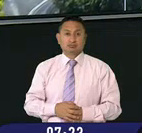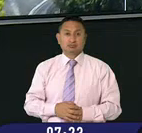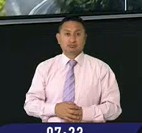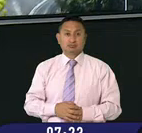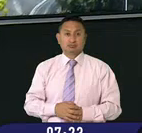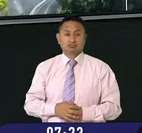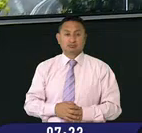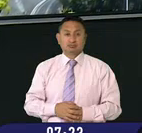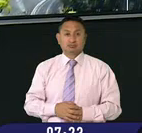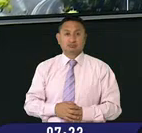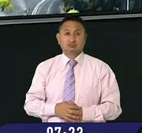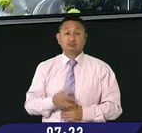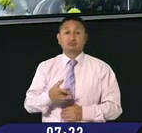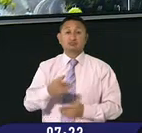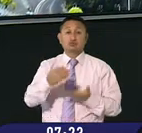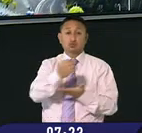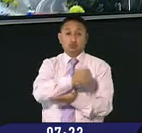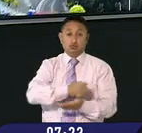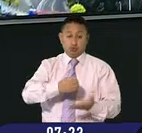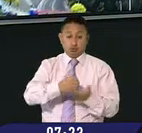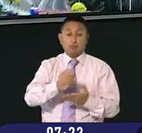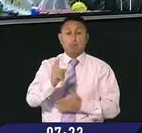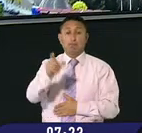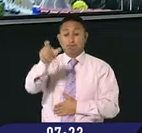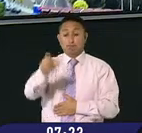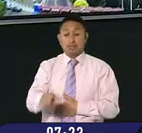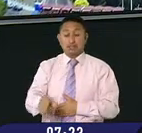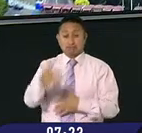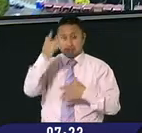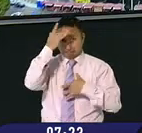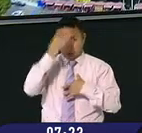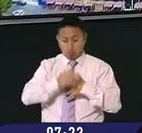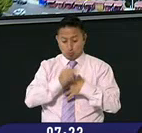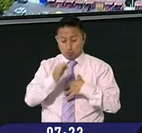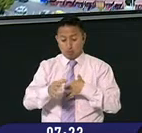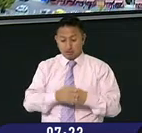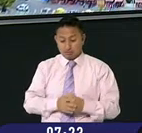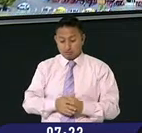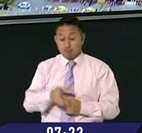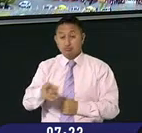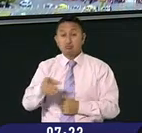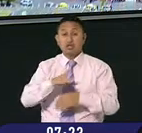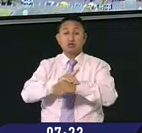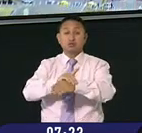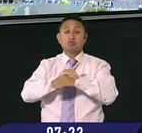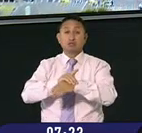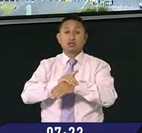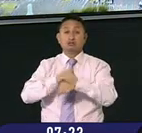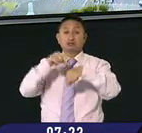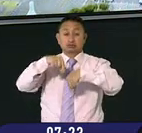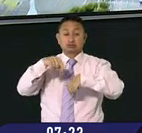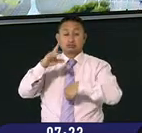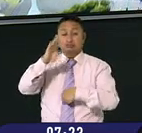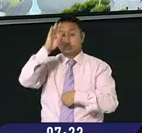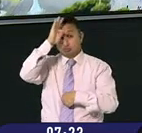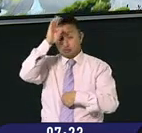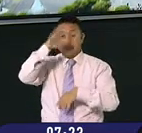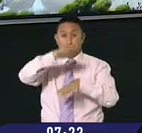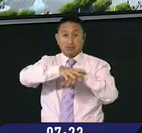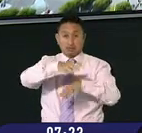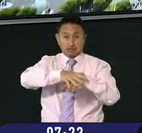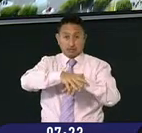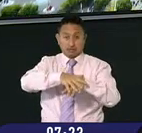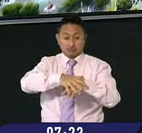el portador del virus COVID-19, es un menor, es un médico residente en un hospital de Machala. Funcionarios de salud realizan un